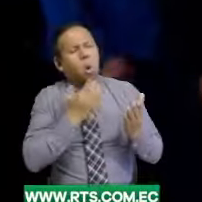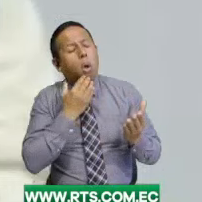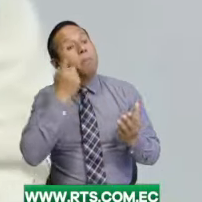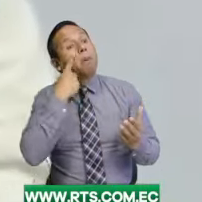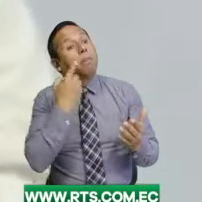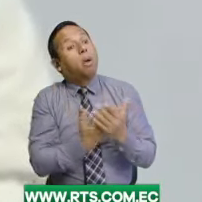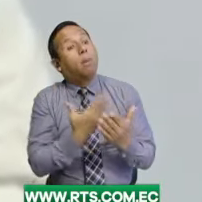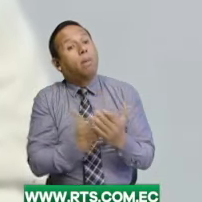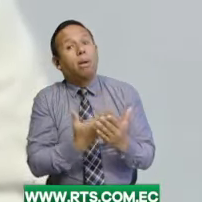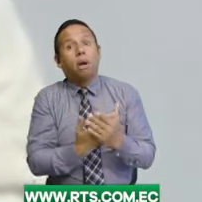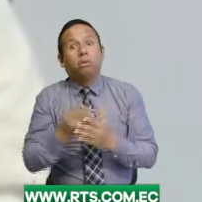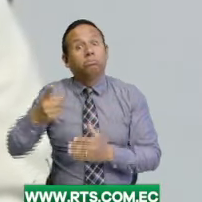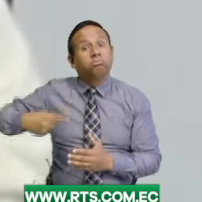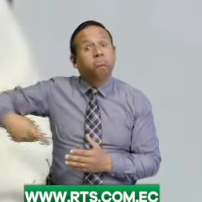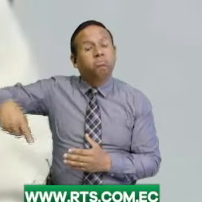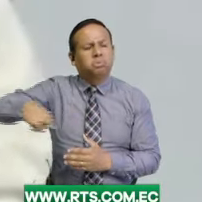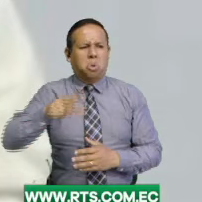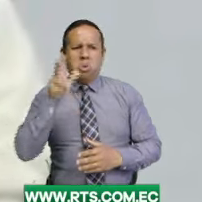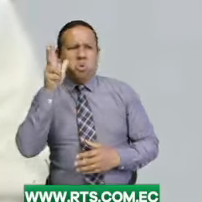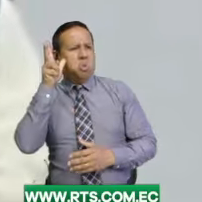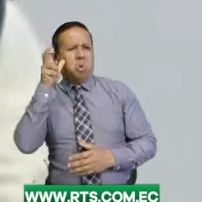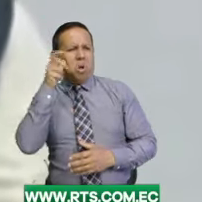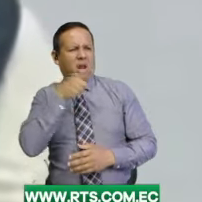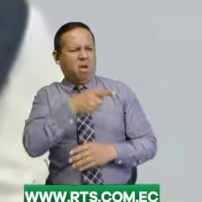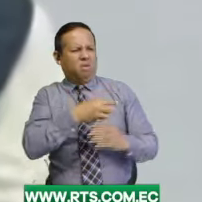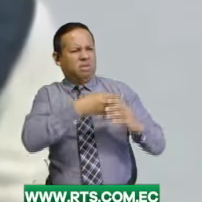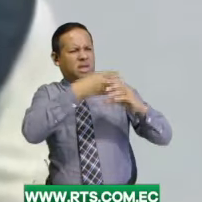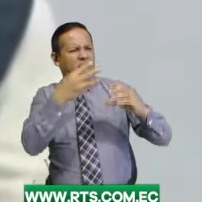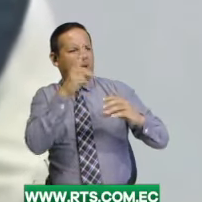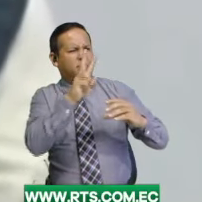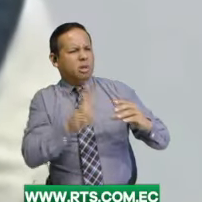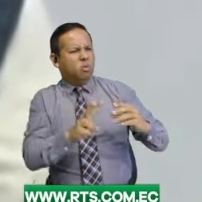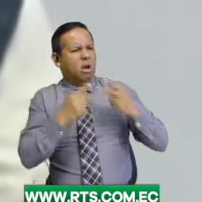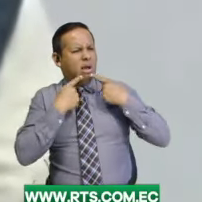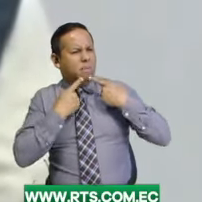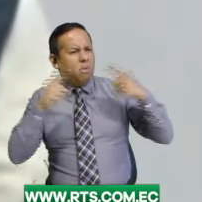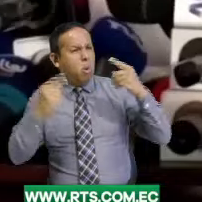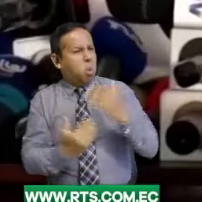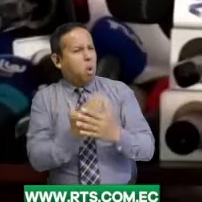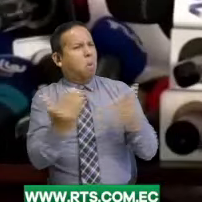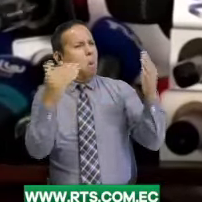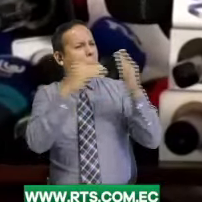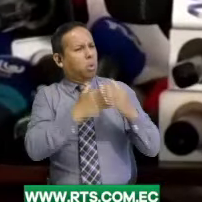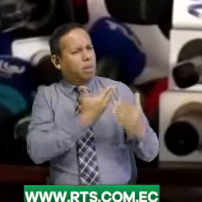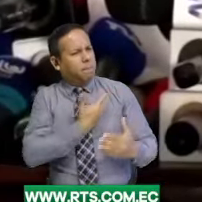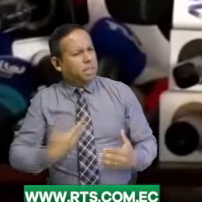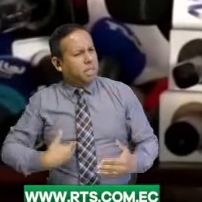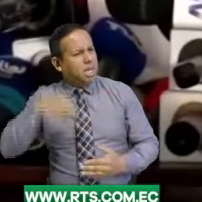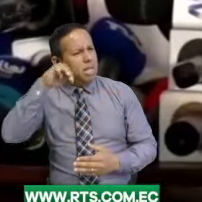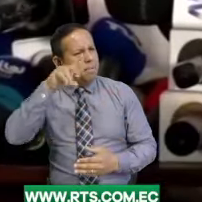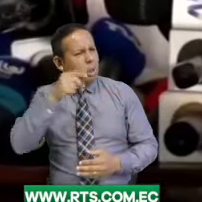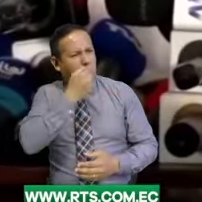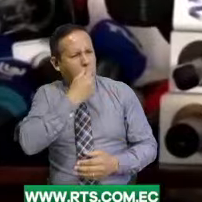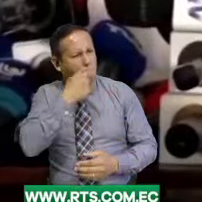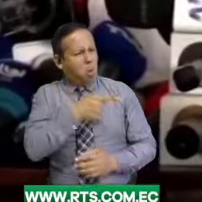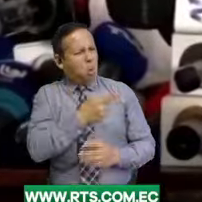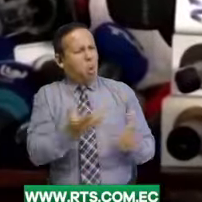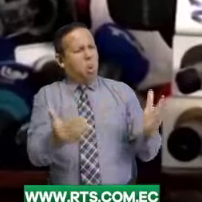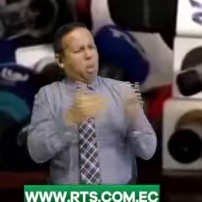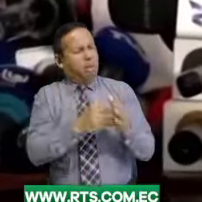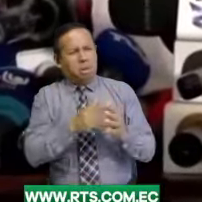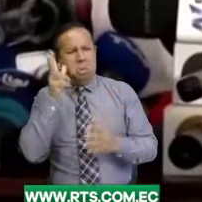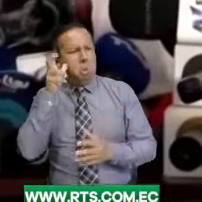Venezuela, mostrándose incrédulos por el anuncio del Consejo Nacional Electoral de ese país, que dio como ganador a Nicolás Maduro